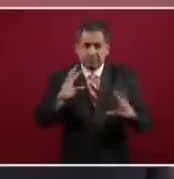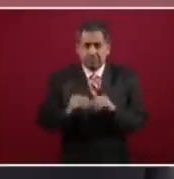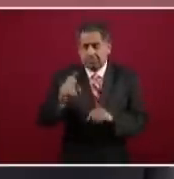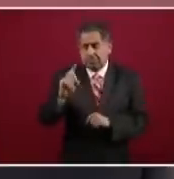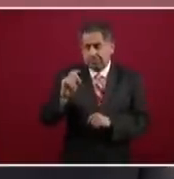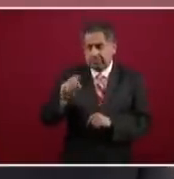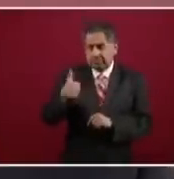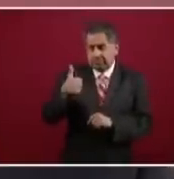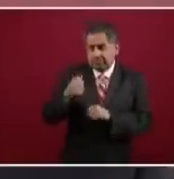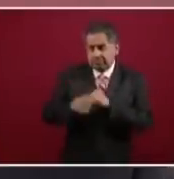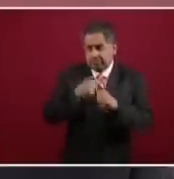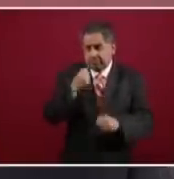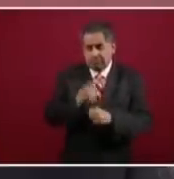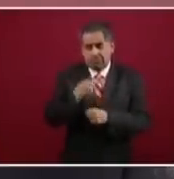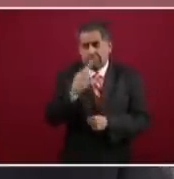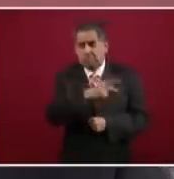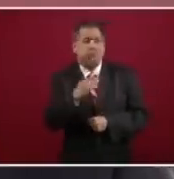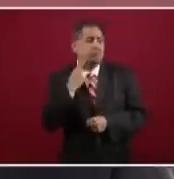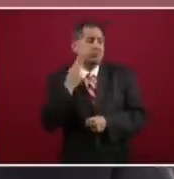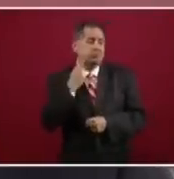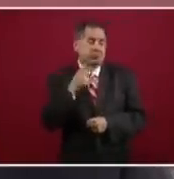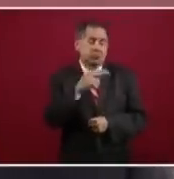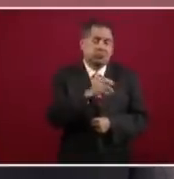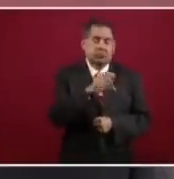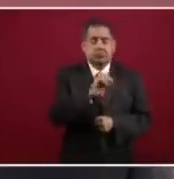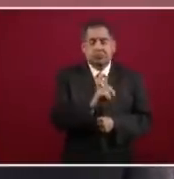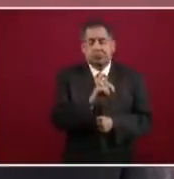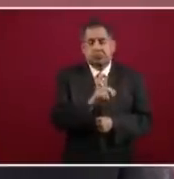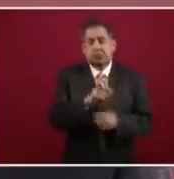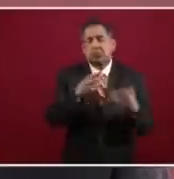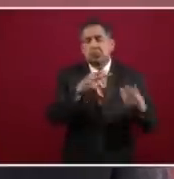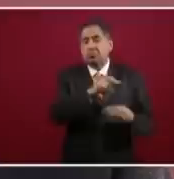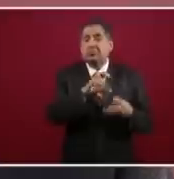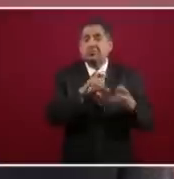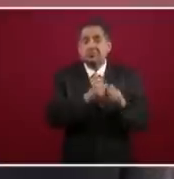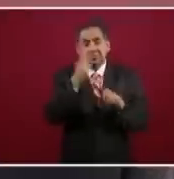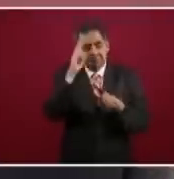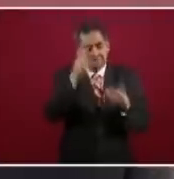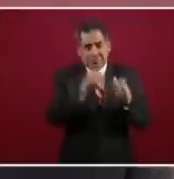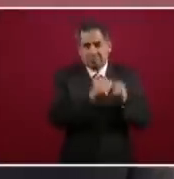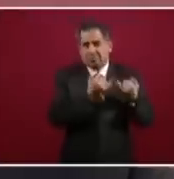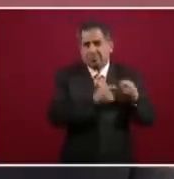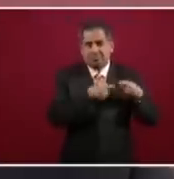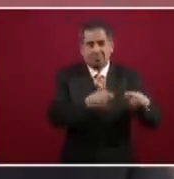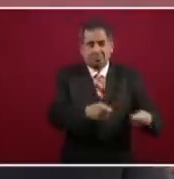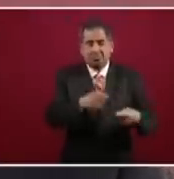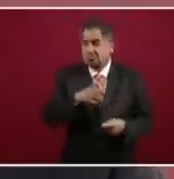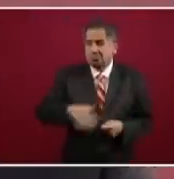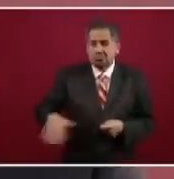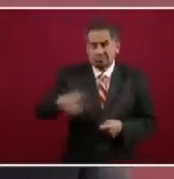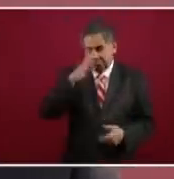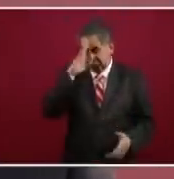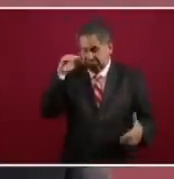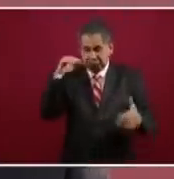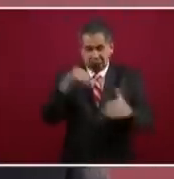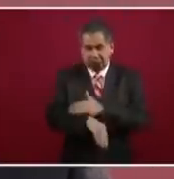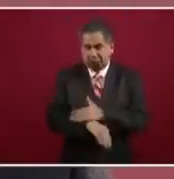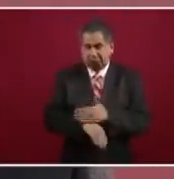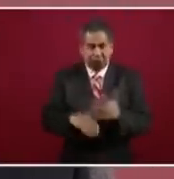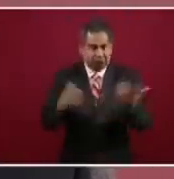de política neoliberal o neoporfiristas un rotundo fracaso para el pueblo de mexico